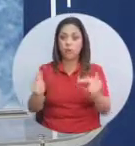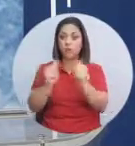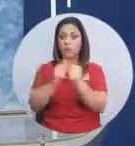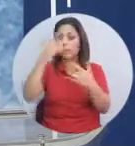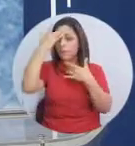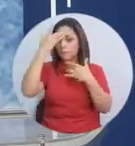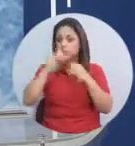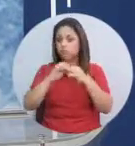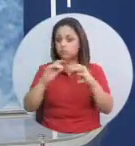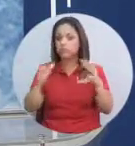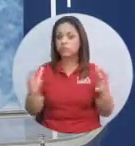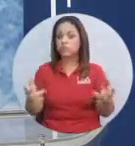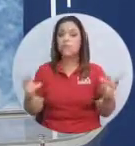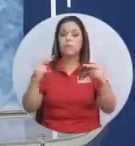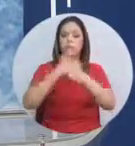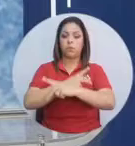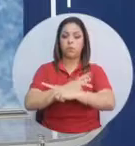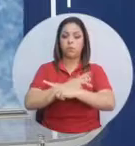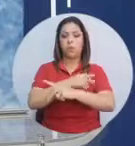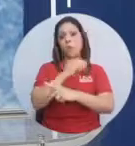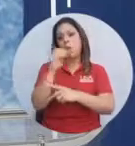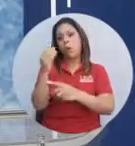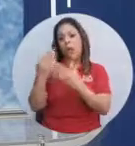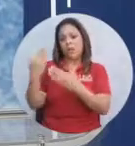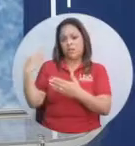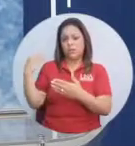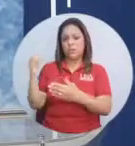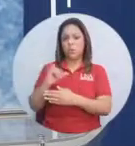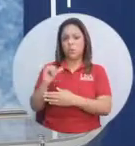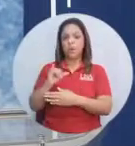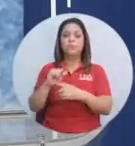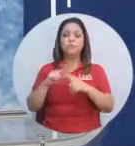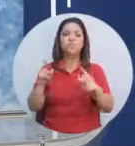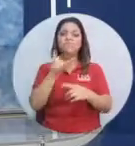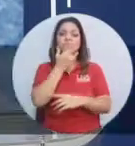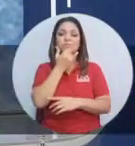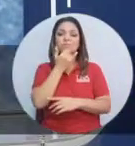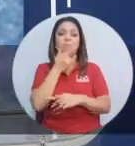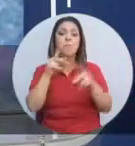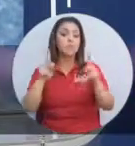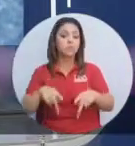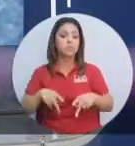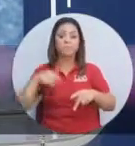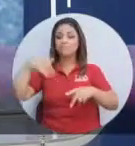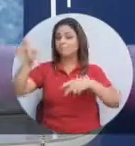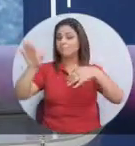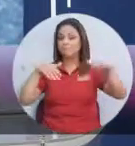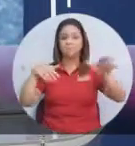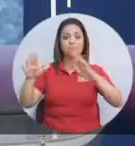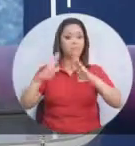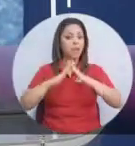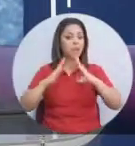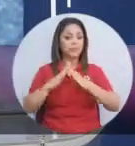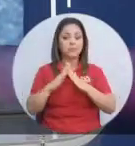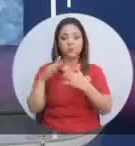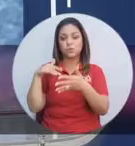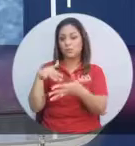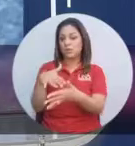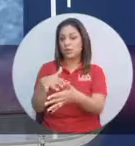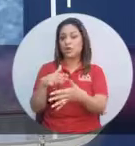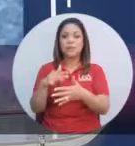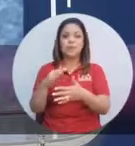antes lo era, pero ¿verdad? El tema de que la gente se tuvo que ir para la casa a estudiar, niños, niñas, adolescentes, jóvenes en las